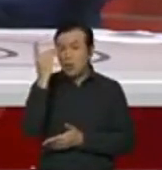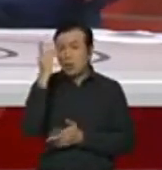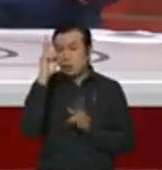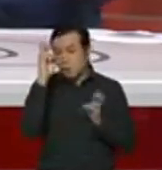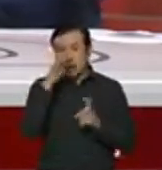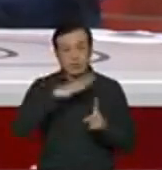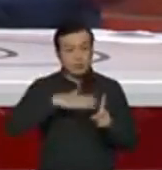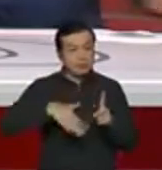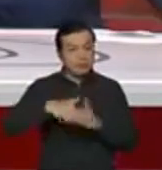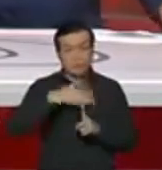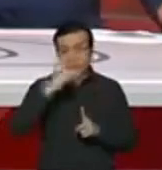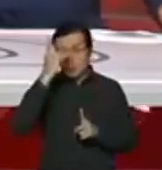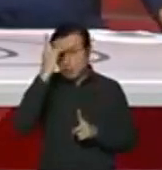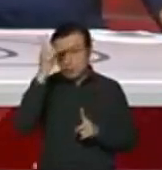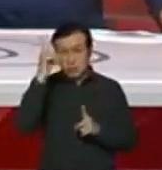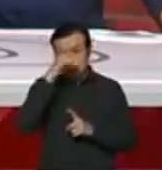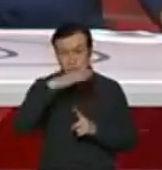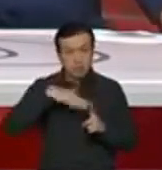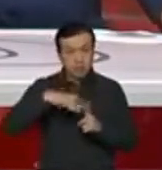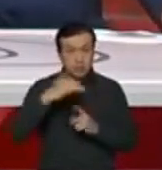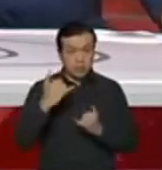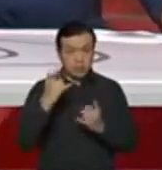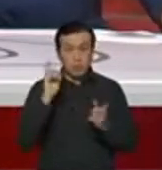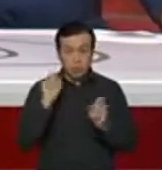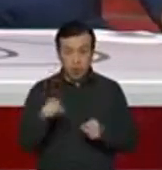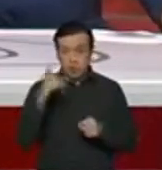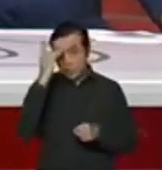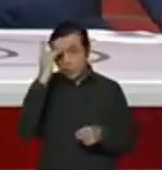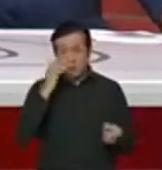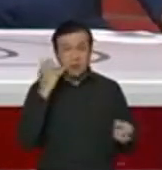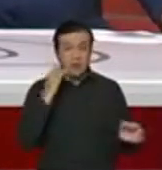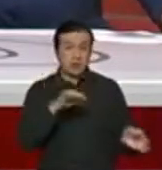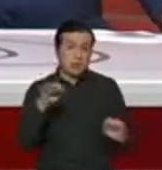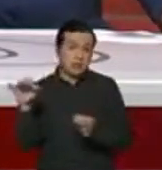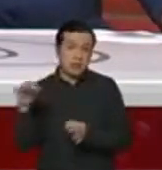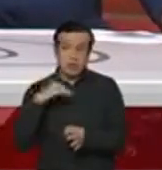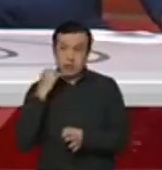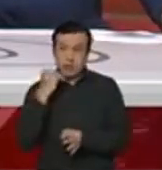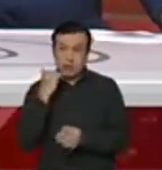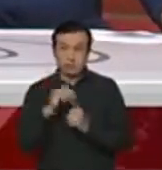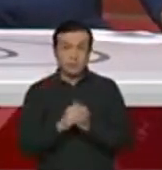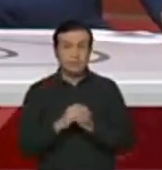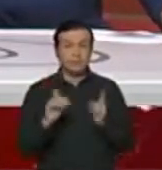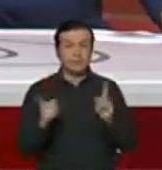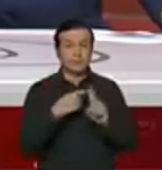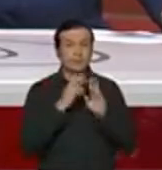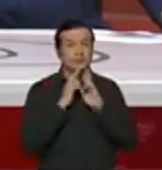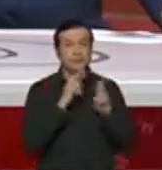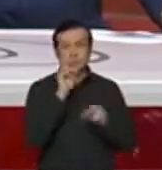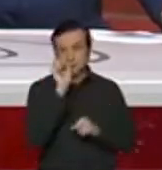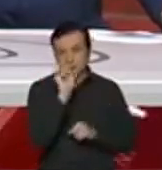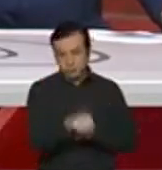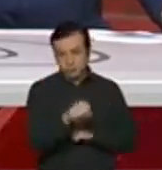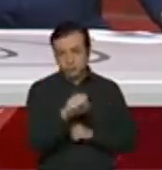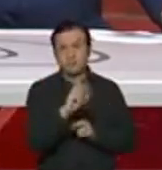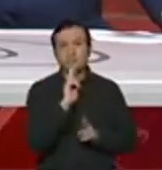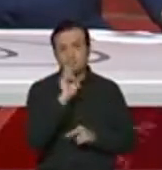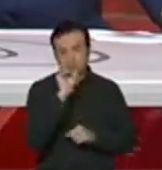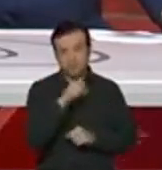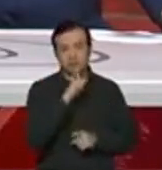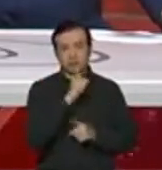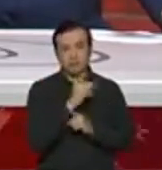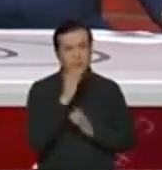las condiciones y a los difíciles momentos que estamos atravesando? Bueno, la primera respuesta es sí. existen